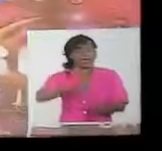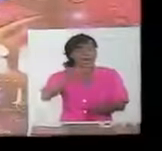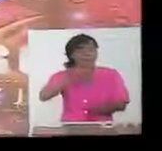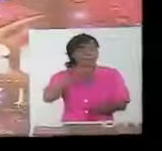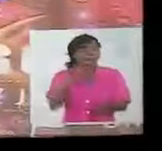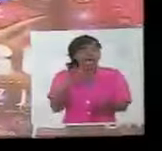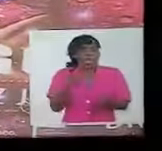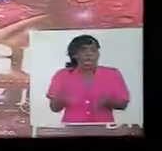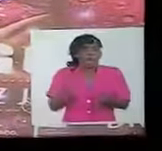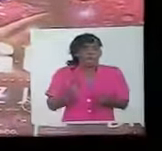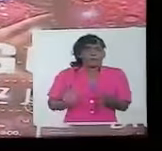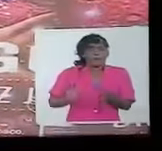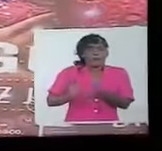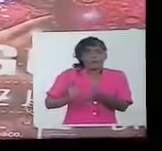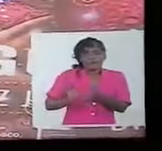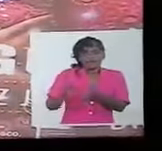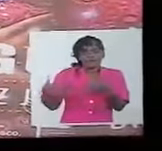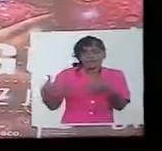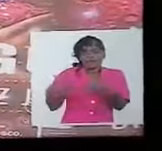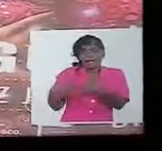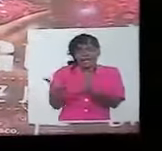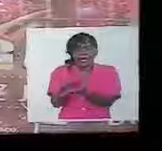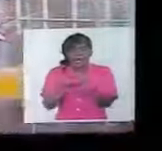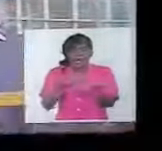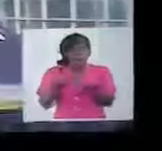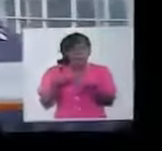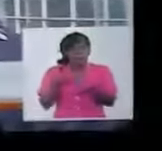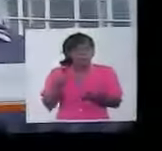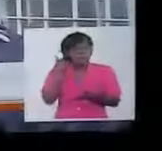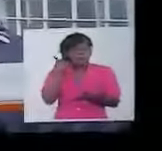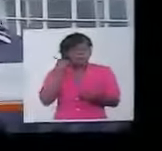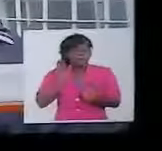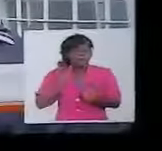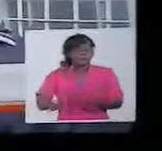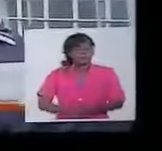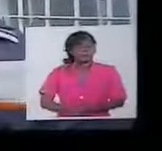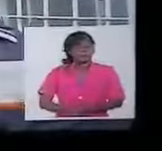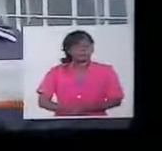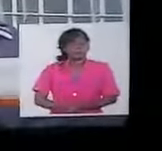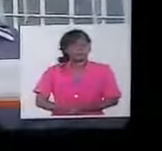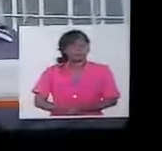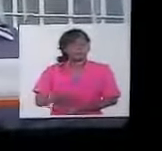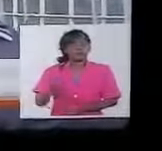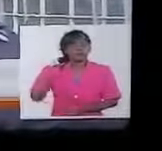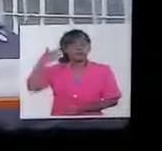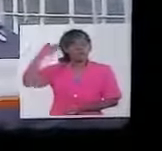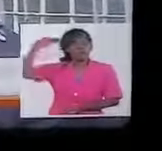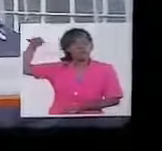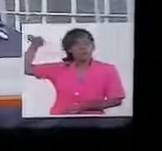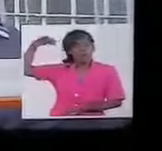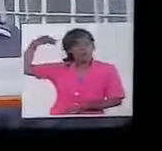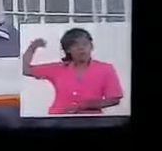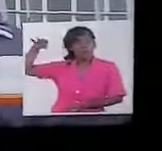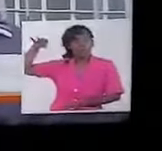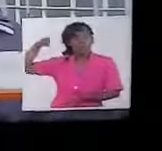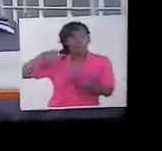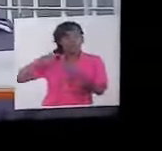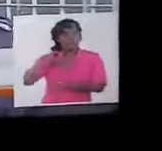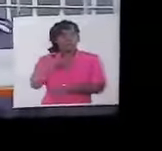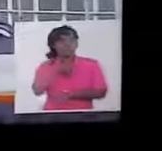conexión artística entre ambos. Pienso que mis personajes representan esa psicología que también Lester también